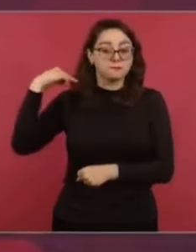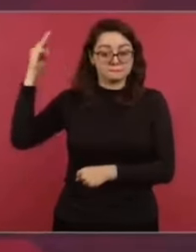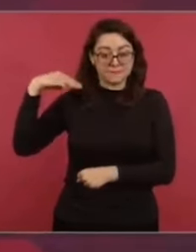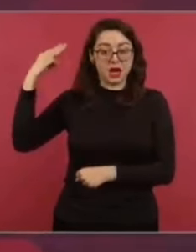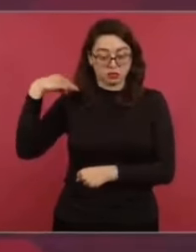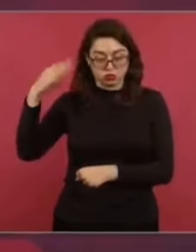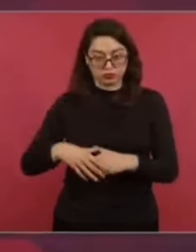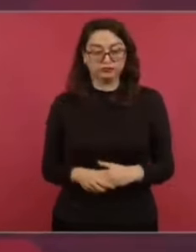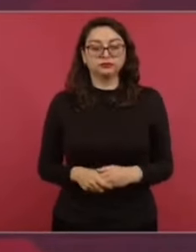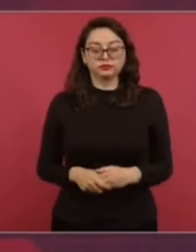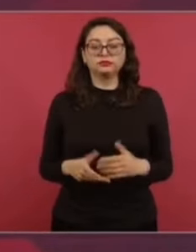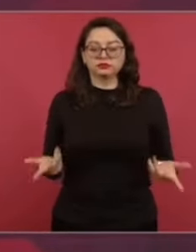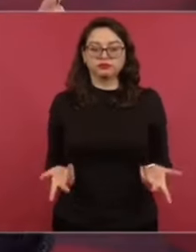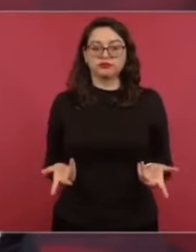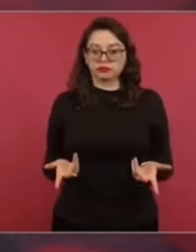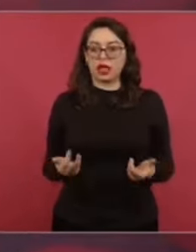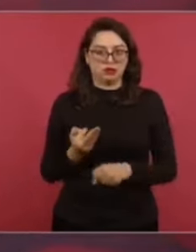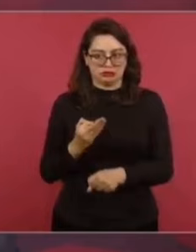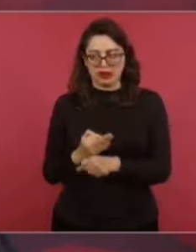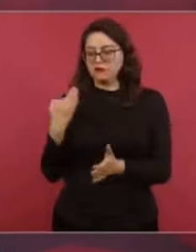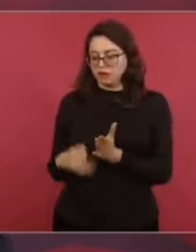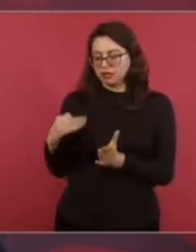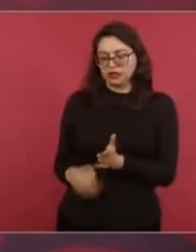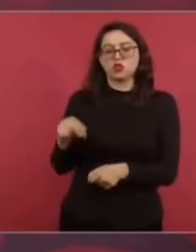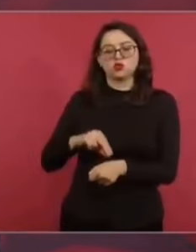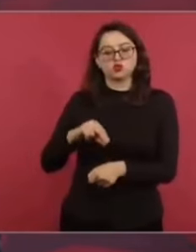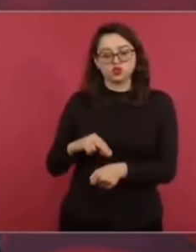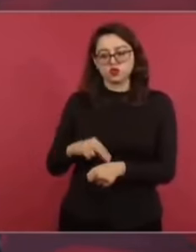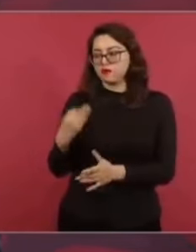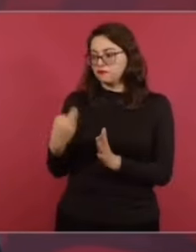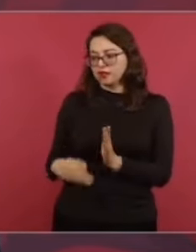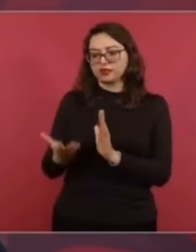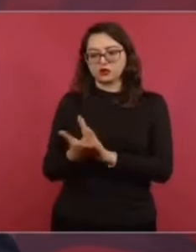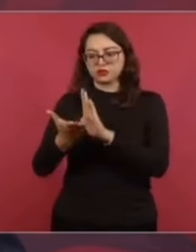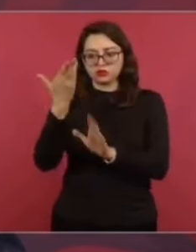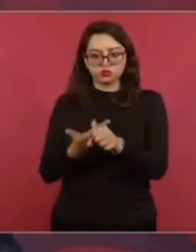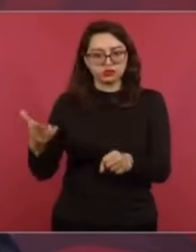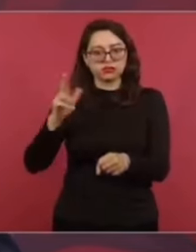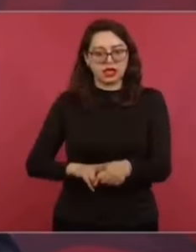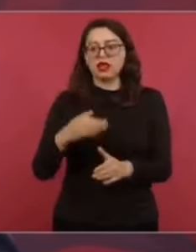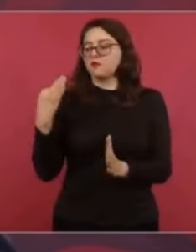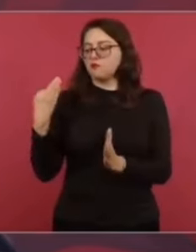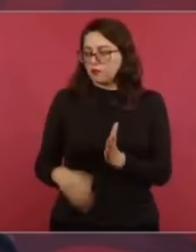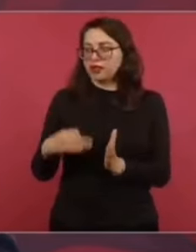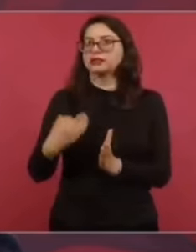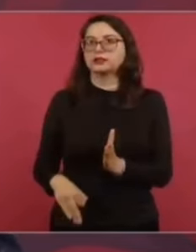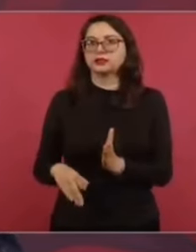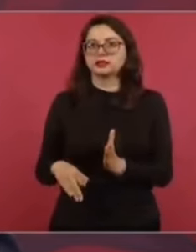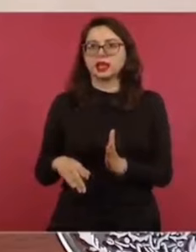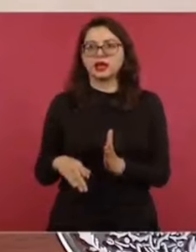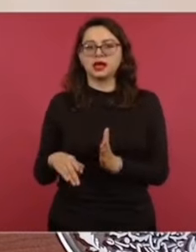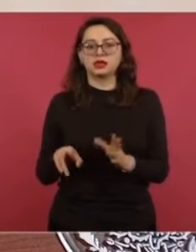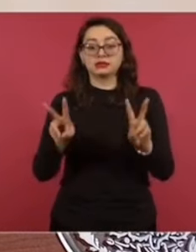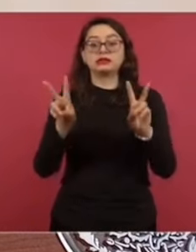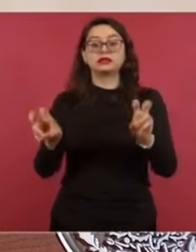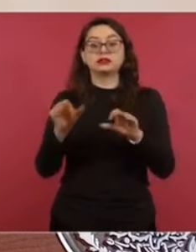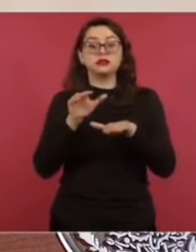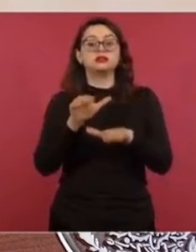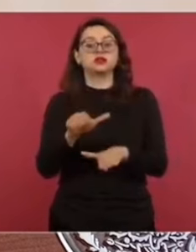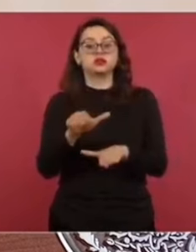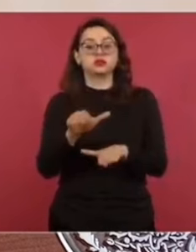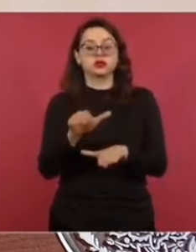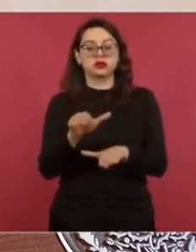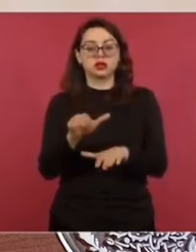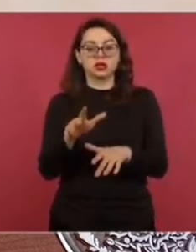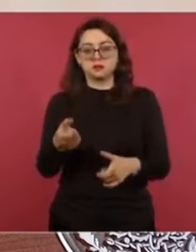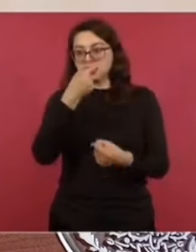falta contar con todos los médicos, nos falta terminar de construir hospitales, nos falta todavía resolver bien